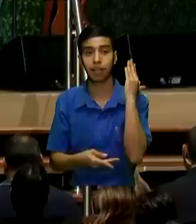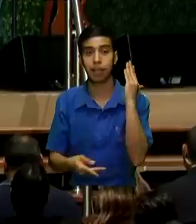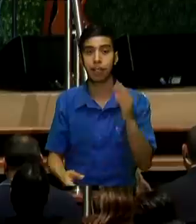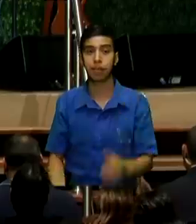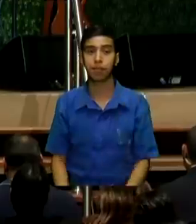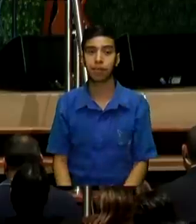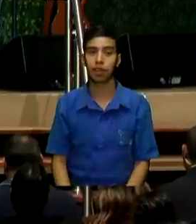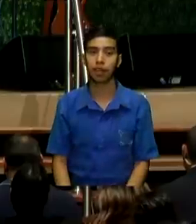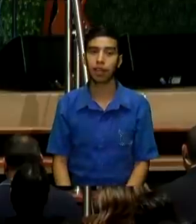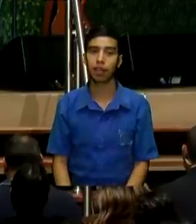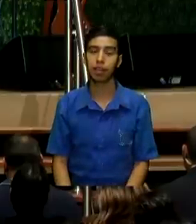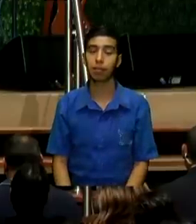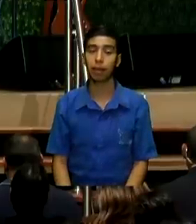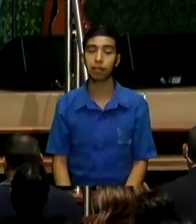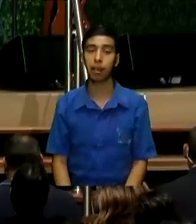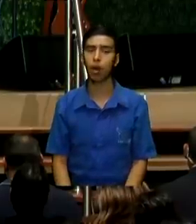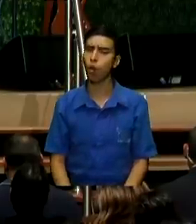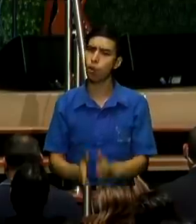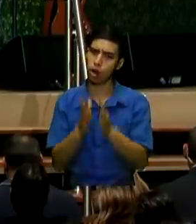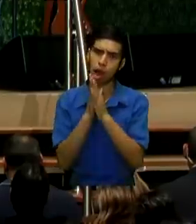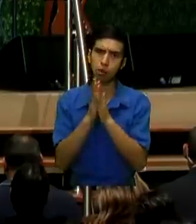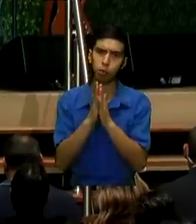Era bien tremendo.